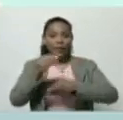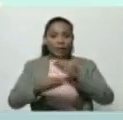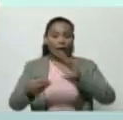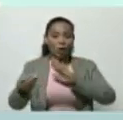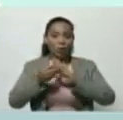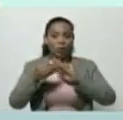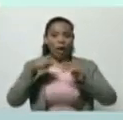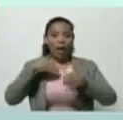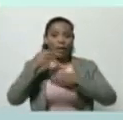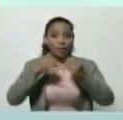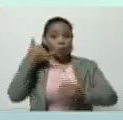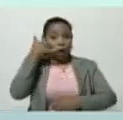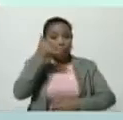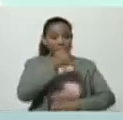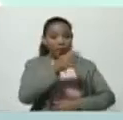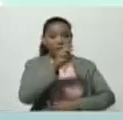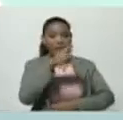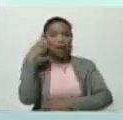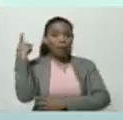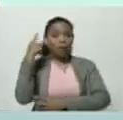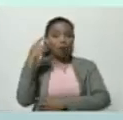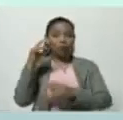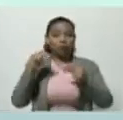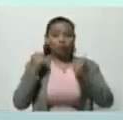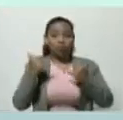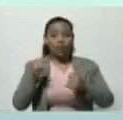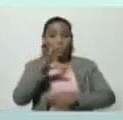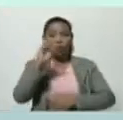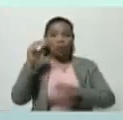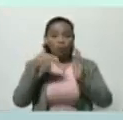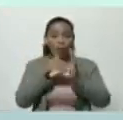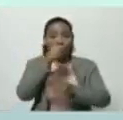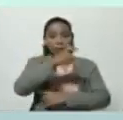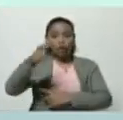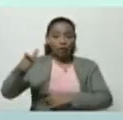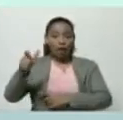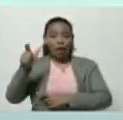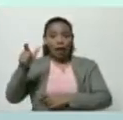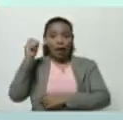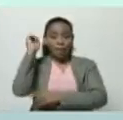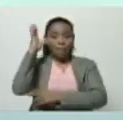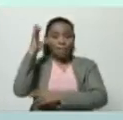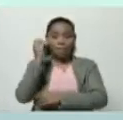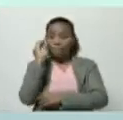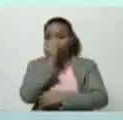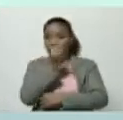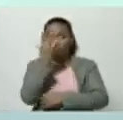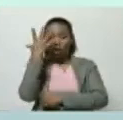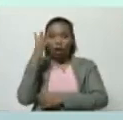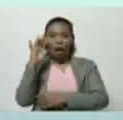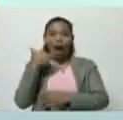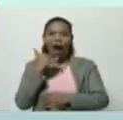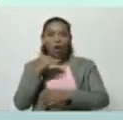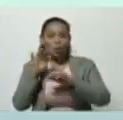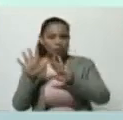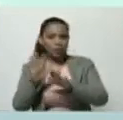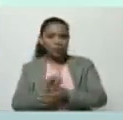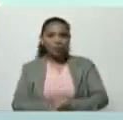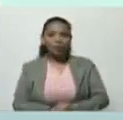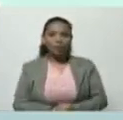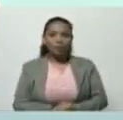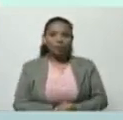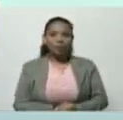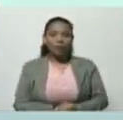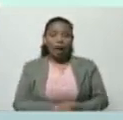una llamada a cada jefe parroquial, inmediatamente más de 50.000 personas estaban en el Palacio Miraflores. Algo así, ¿ves? Algo así.